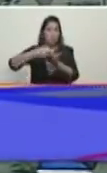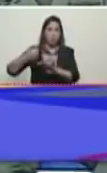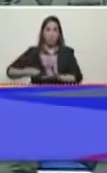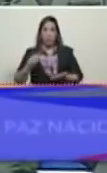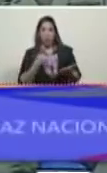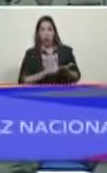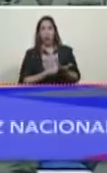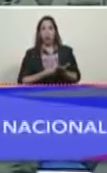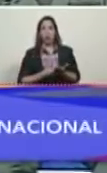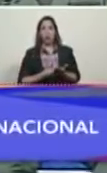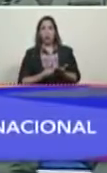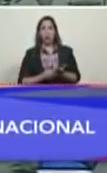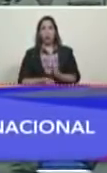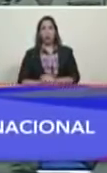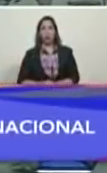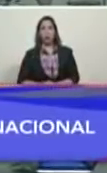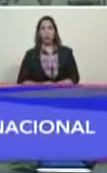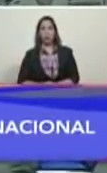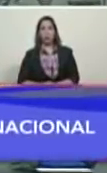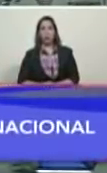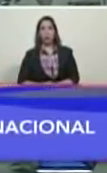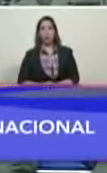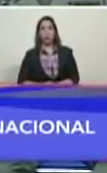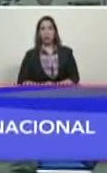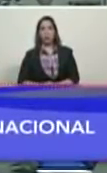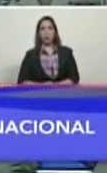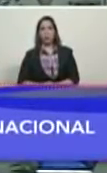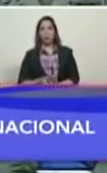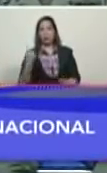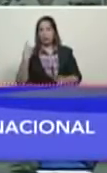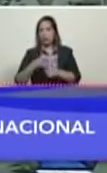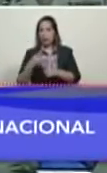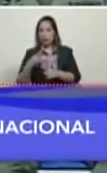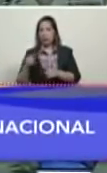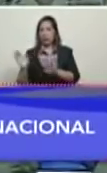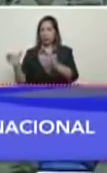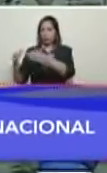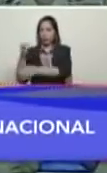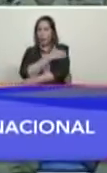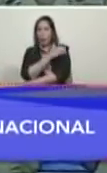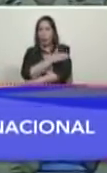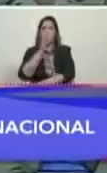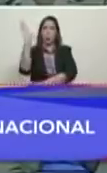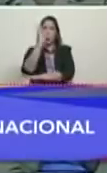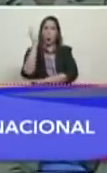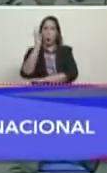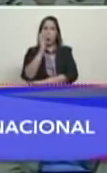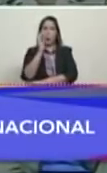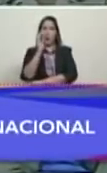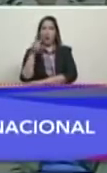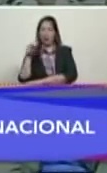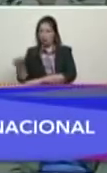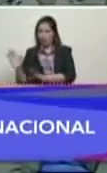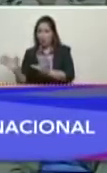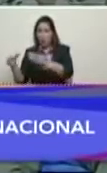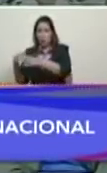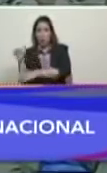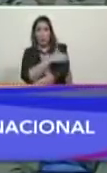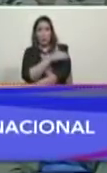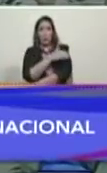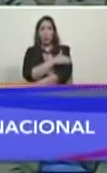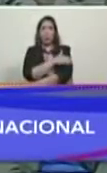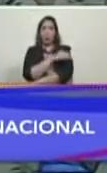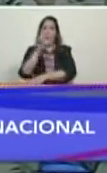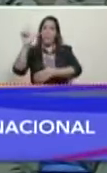Norte, desde la oligarquía colombiana, desde las oligarquías de